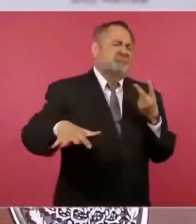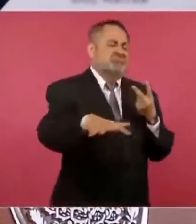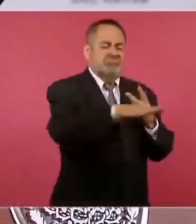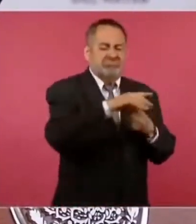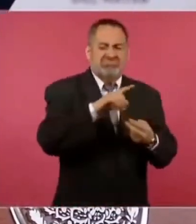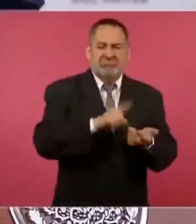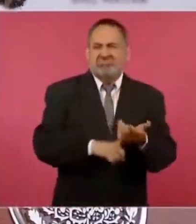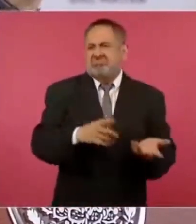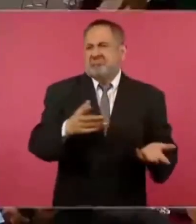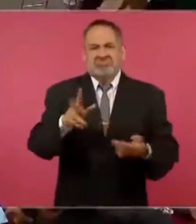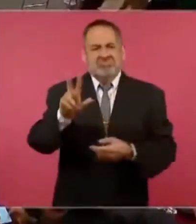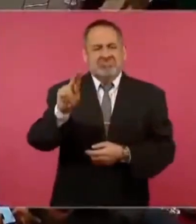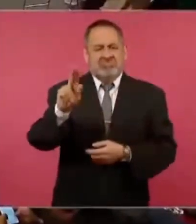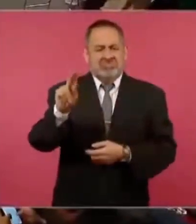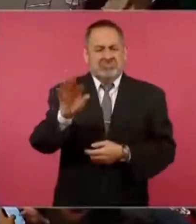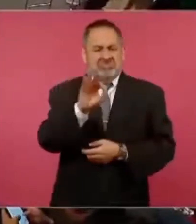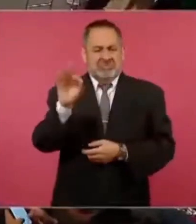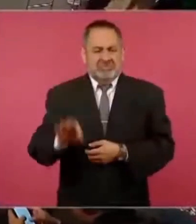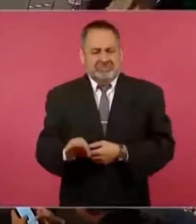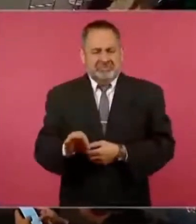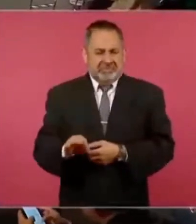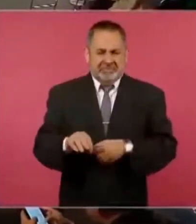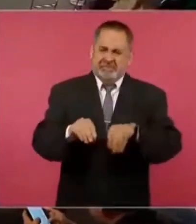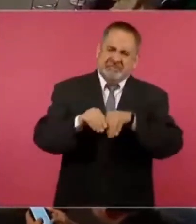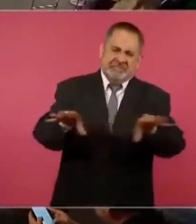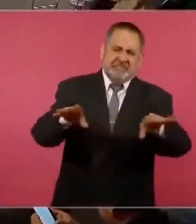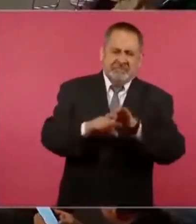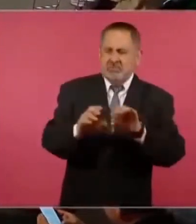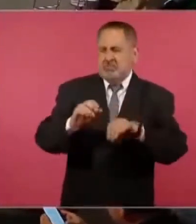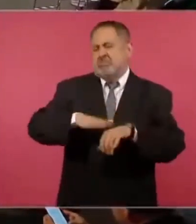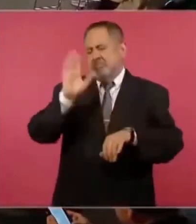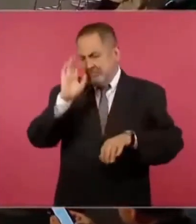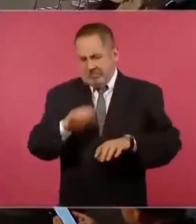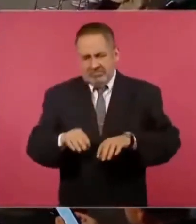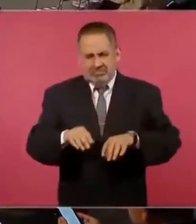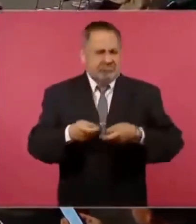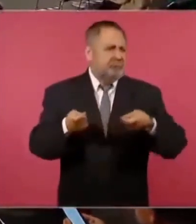el 80%, si no es que más,